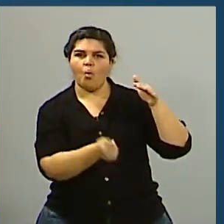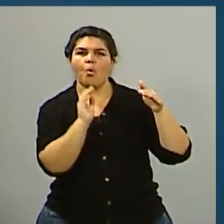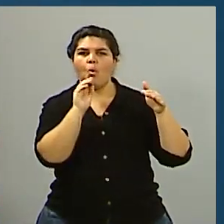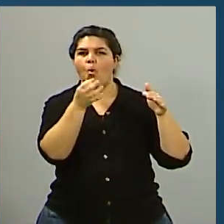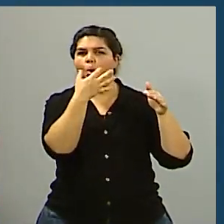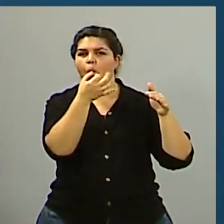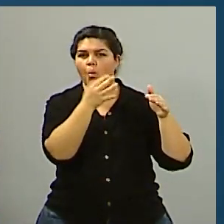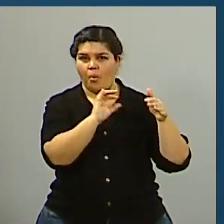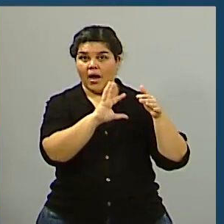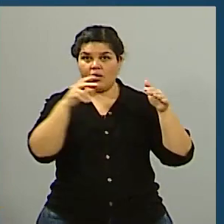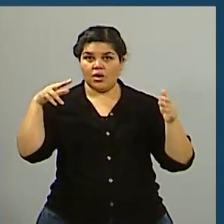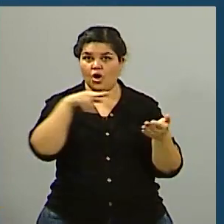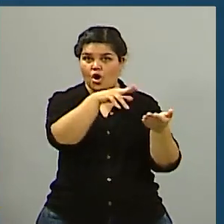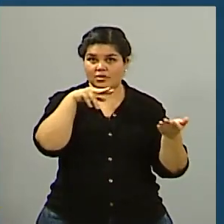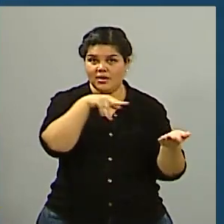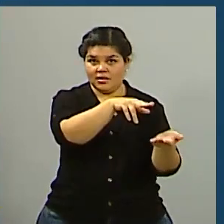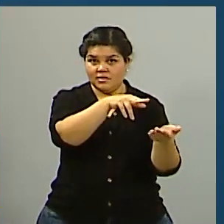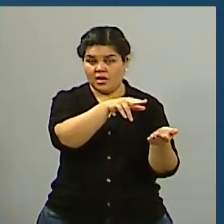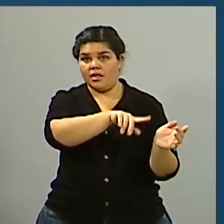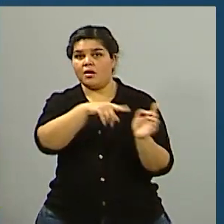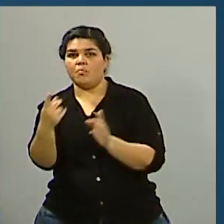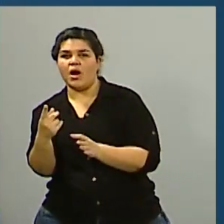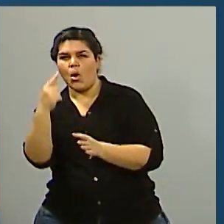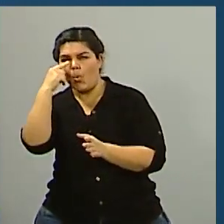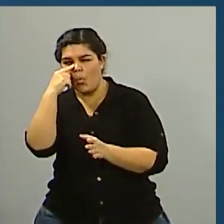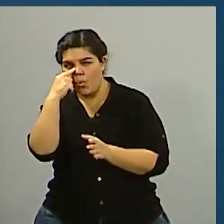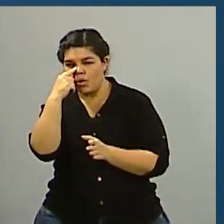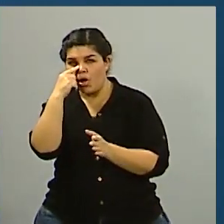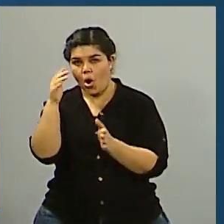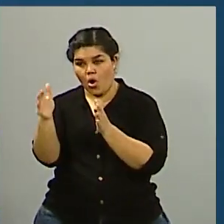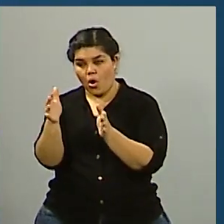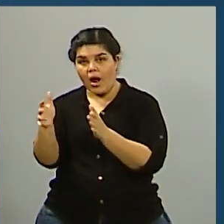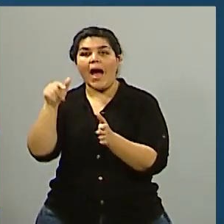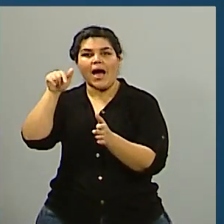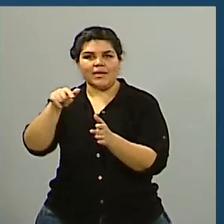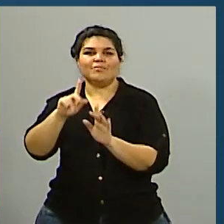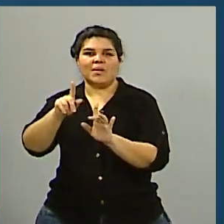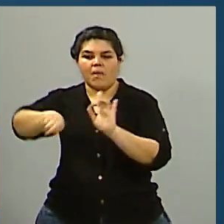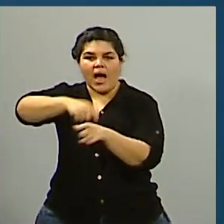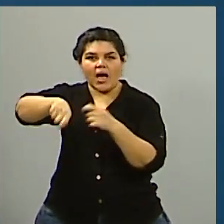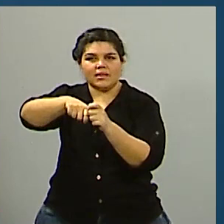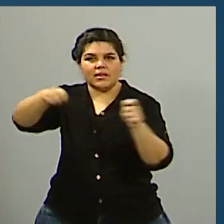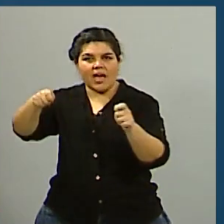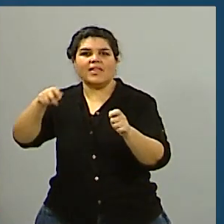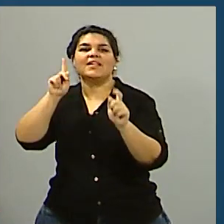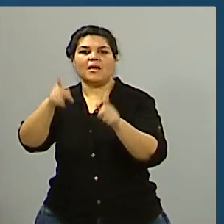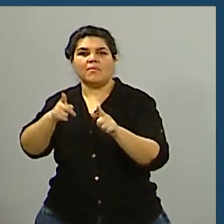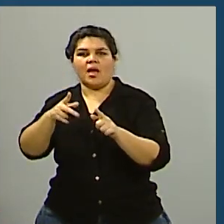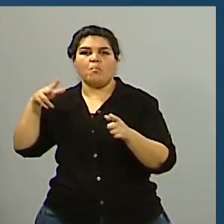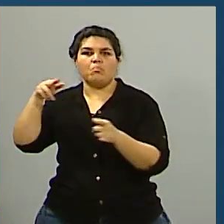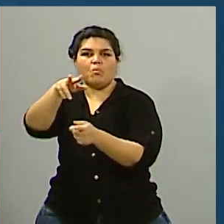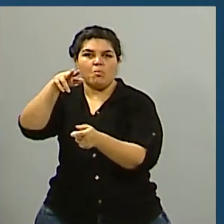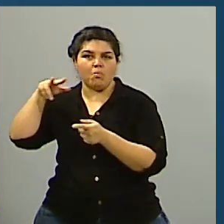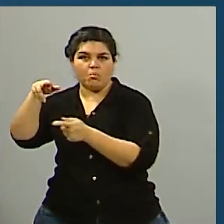mayo, principio del mes de junio, la actividad de poda y atadura, ¿no? Que se extiende más o